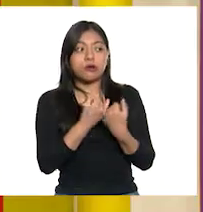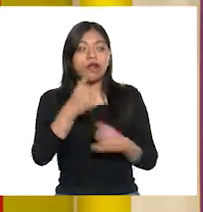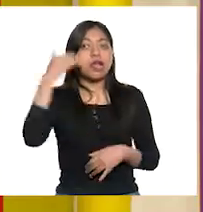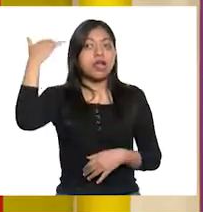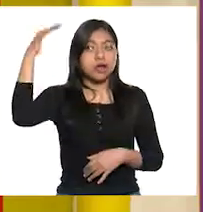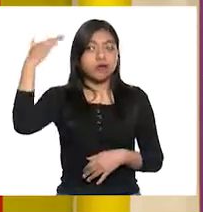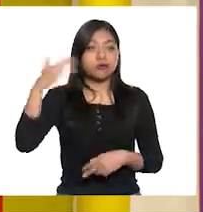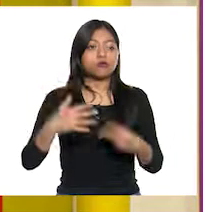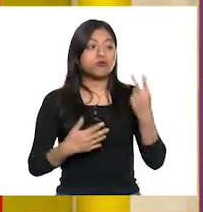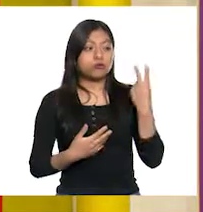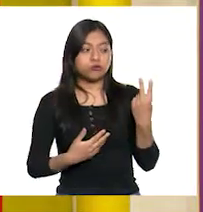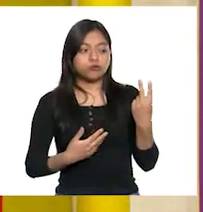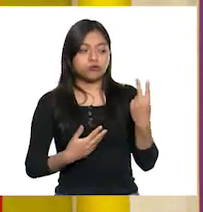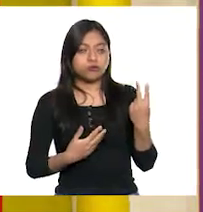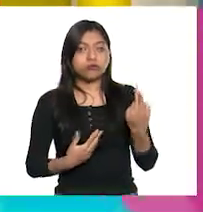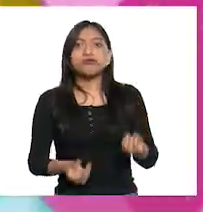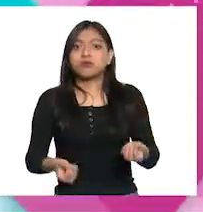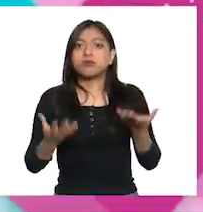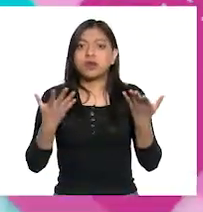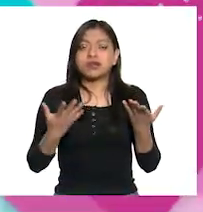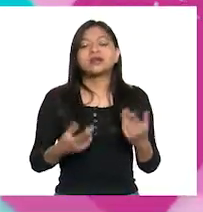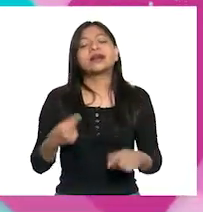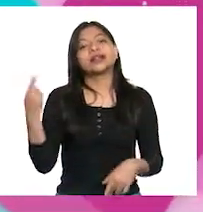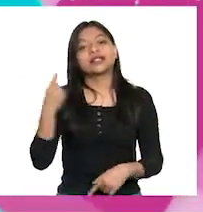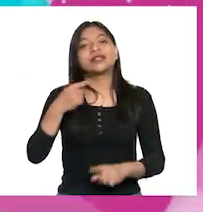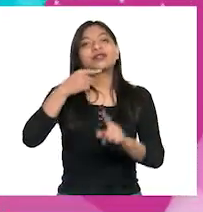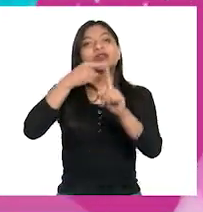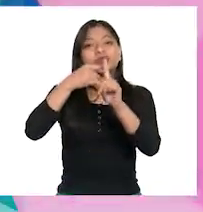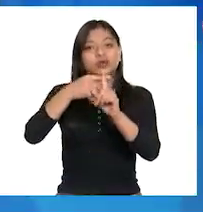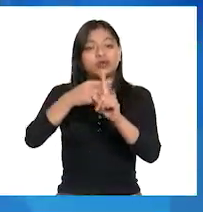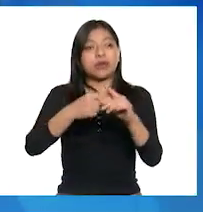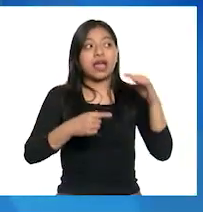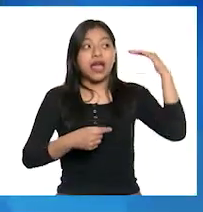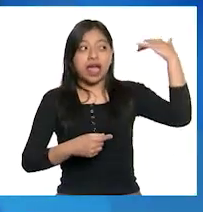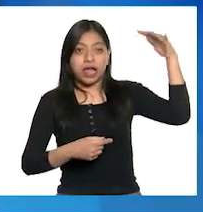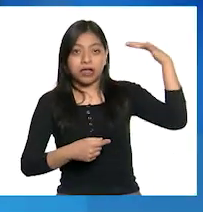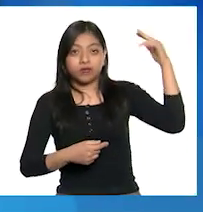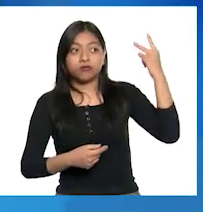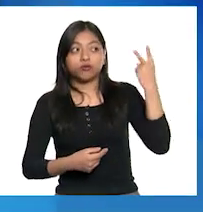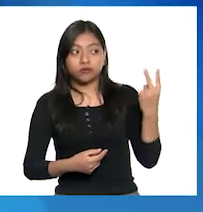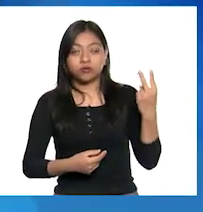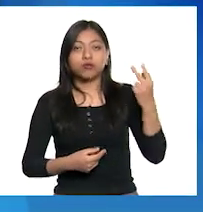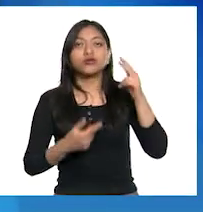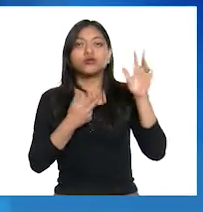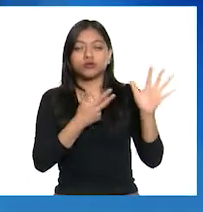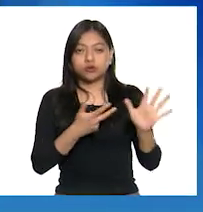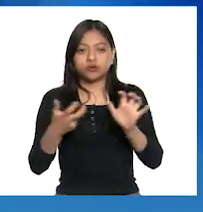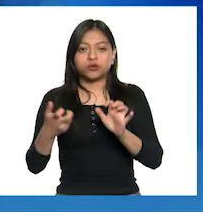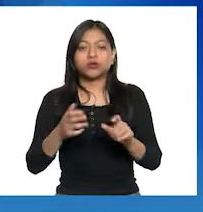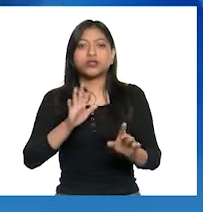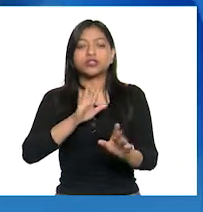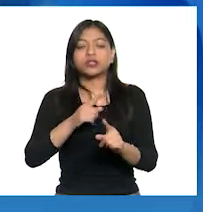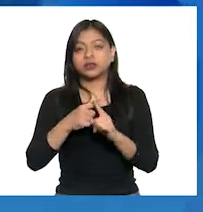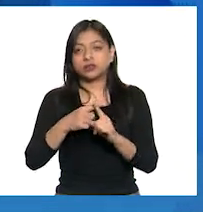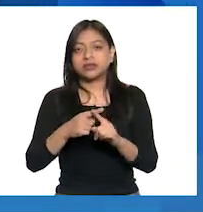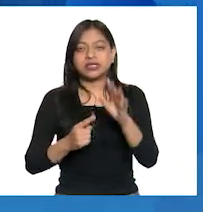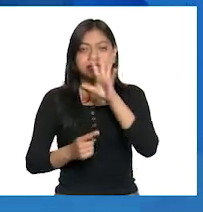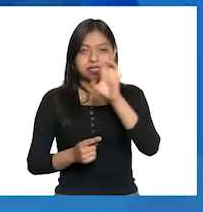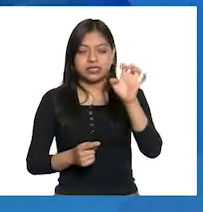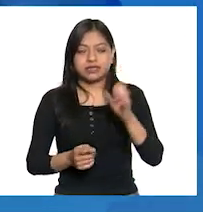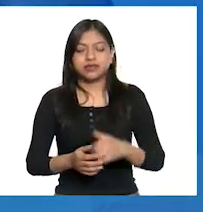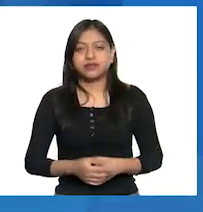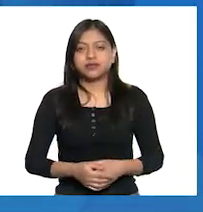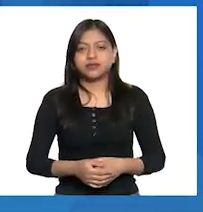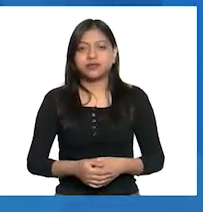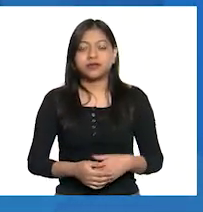pues debemos sumar 800 de los adultos y 500 de Toñito y de su hermana. Muy bien, si